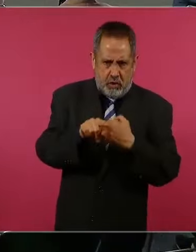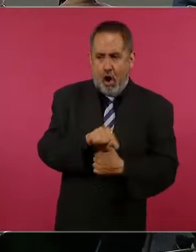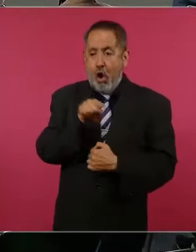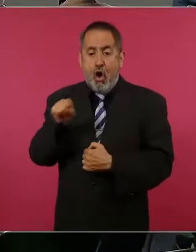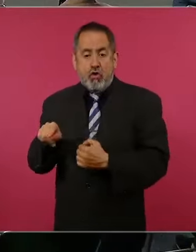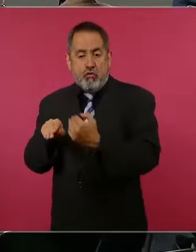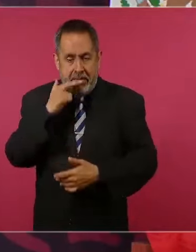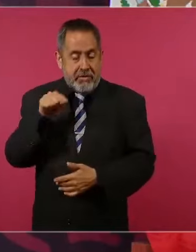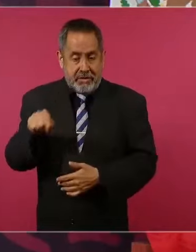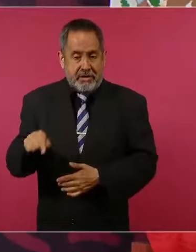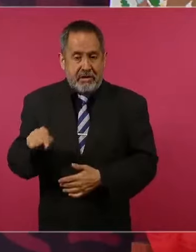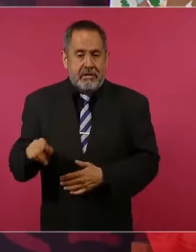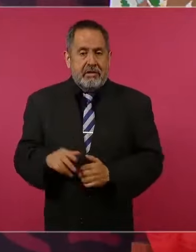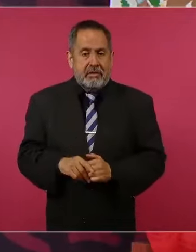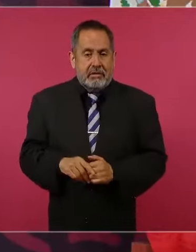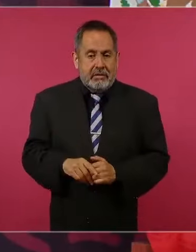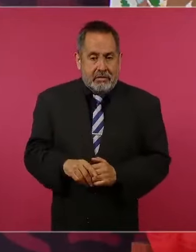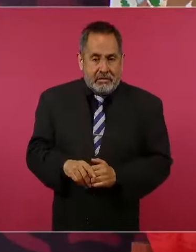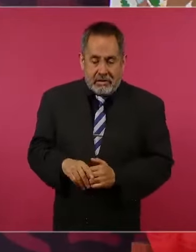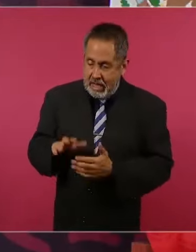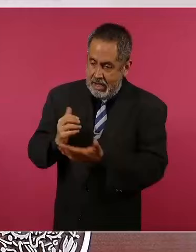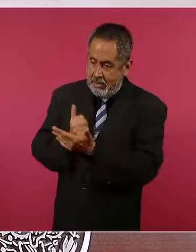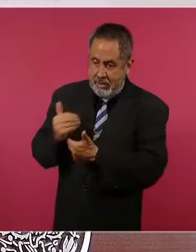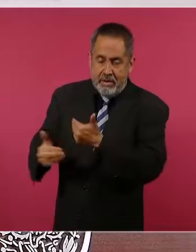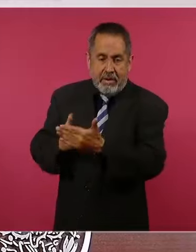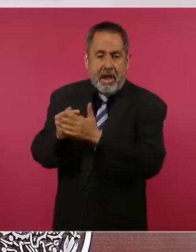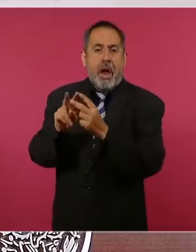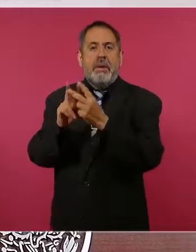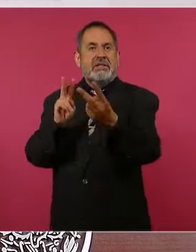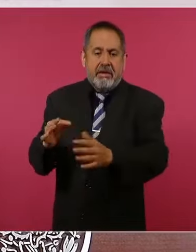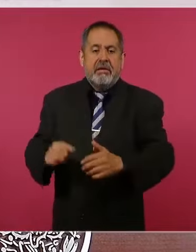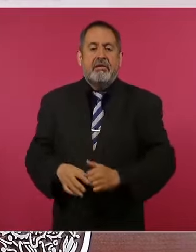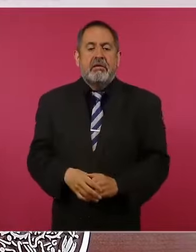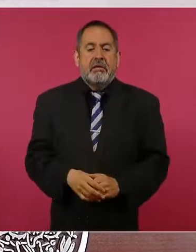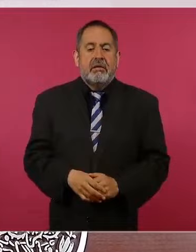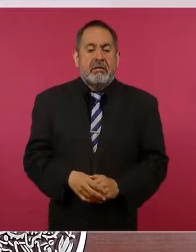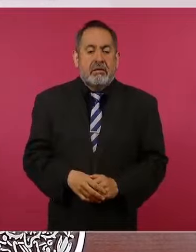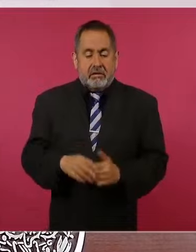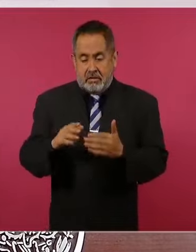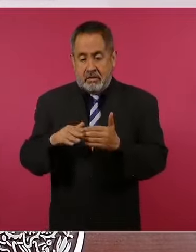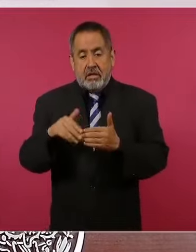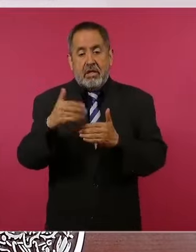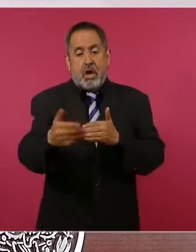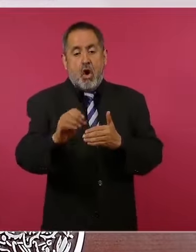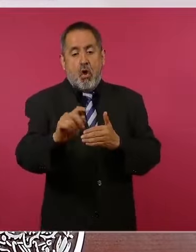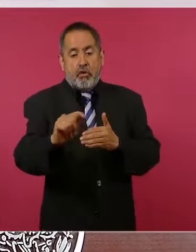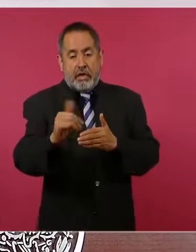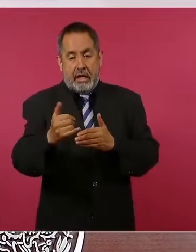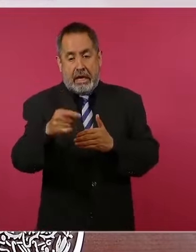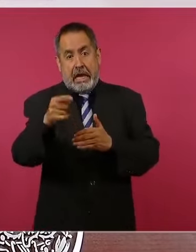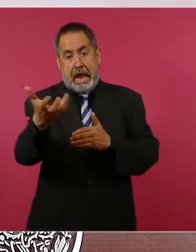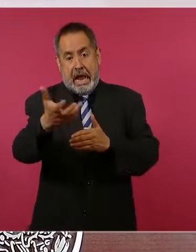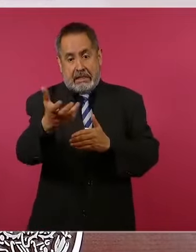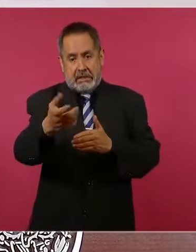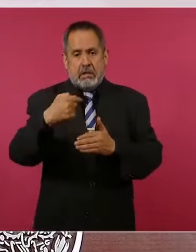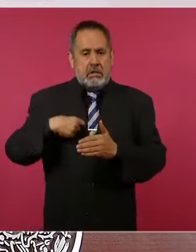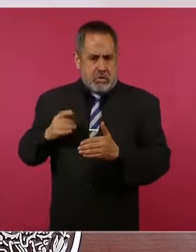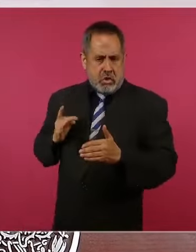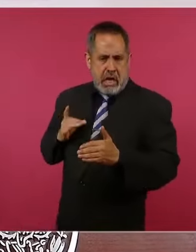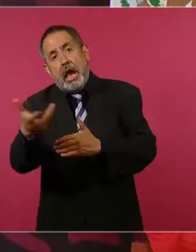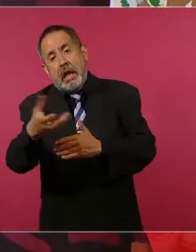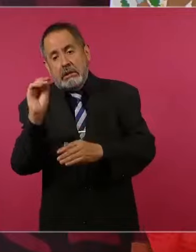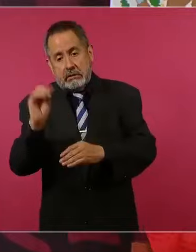les ganamos a nuestros vecinos, hermanos, del otro lado, porque les corresponde a ellos hacer